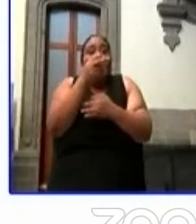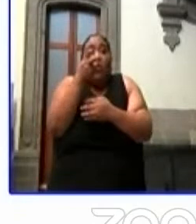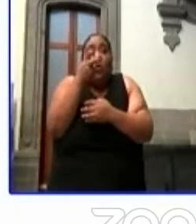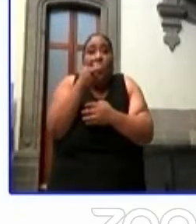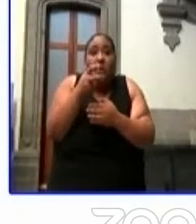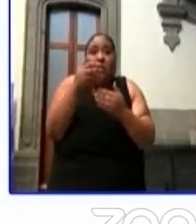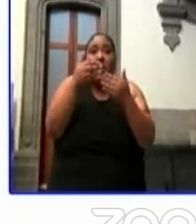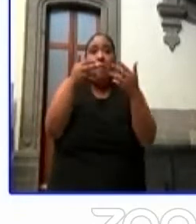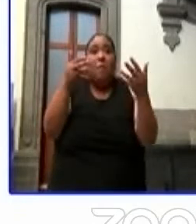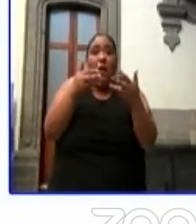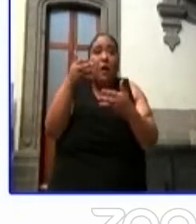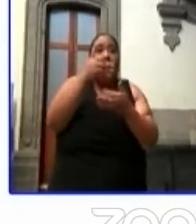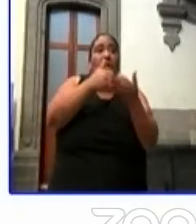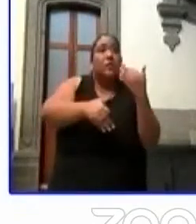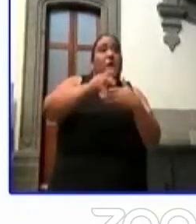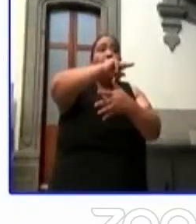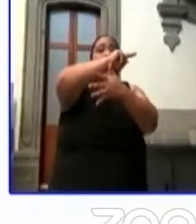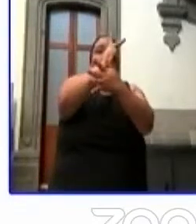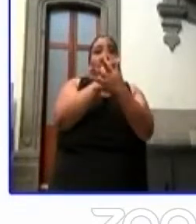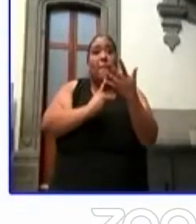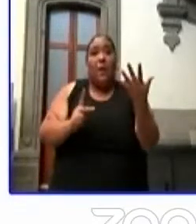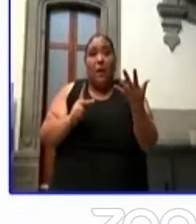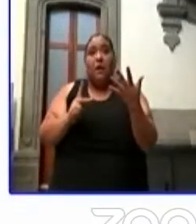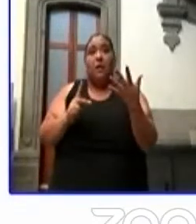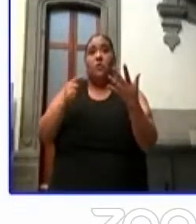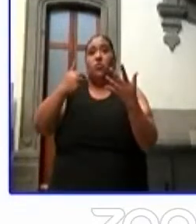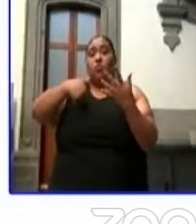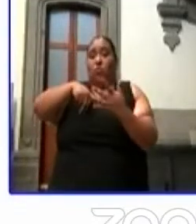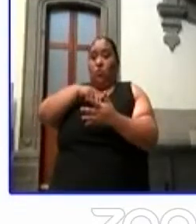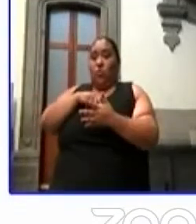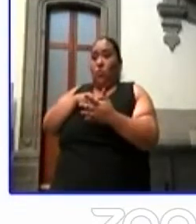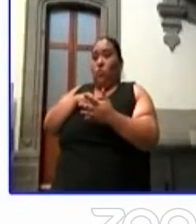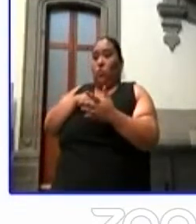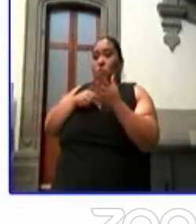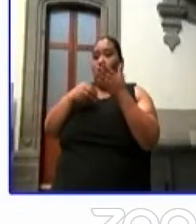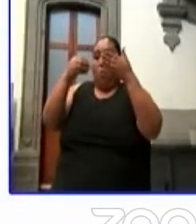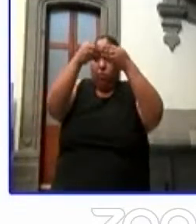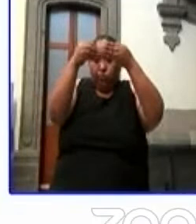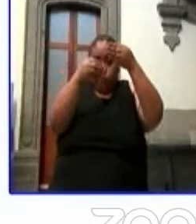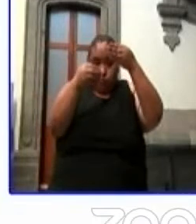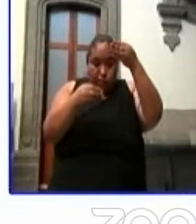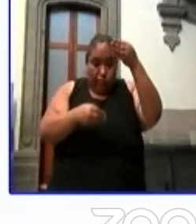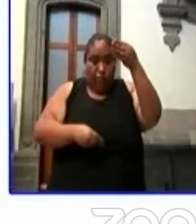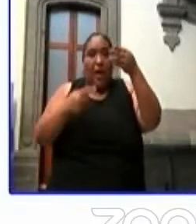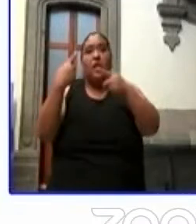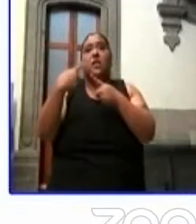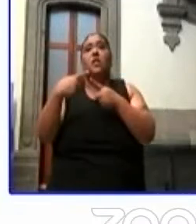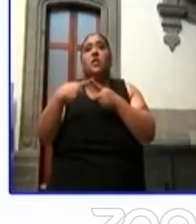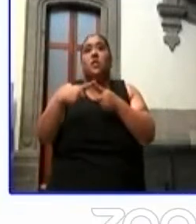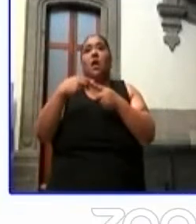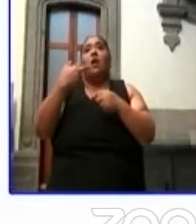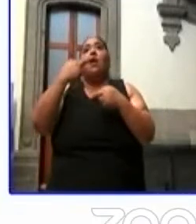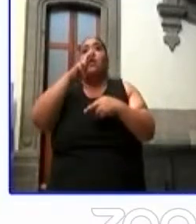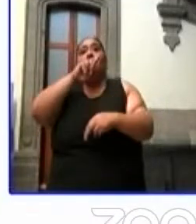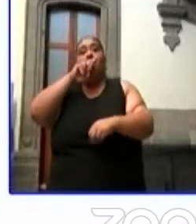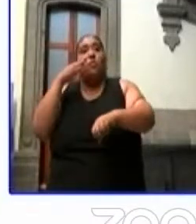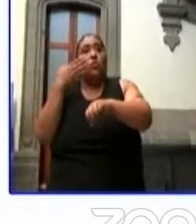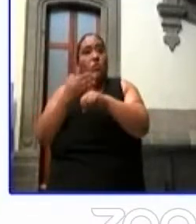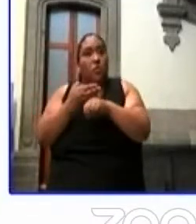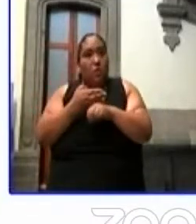este plan, ya pusimos una columna de quiénes podrían ser los posibles responsables o encargados de